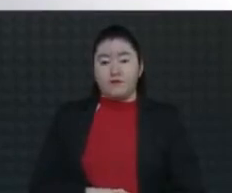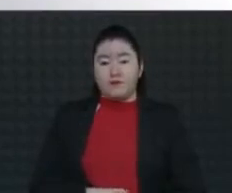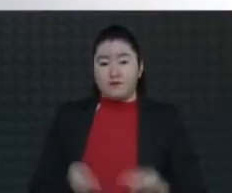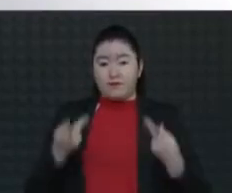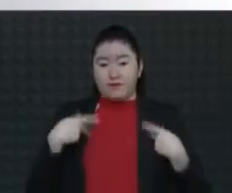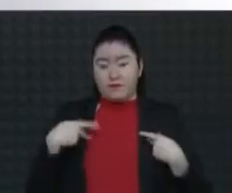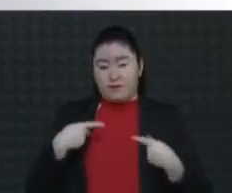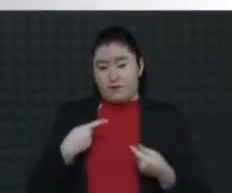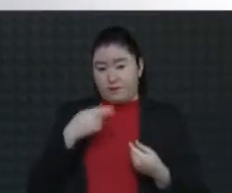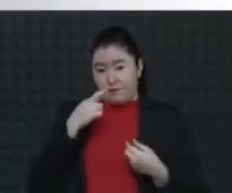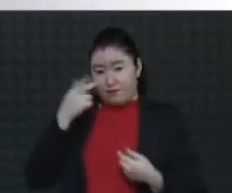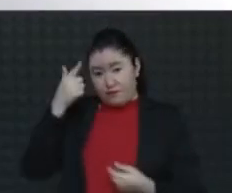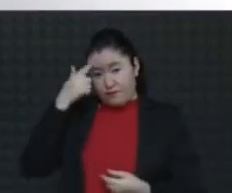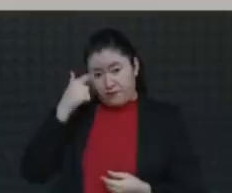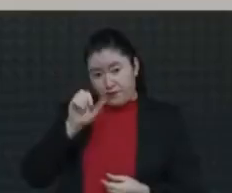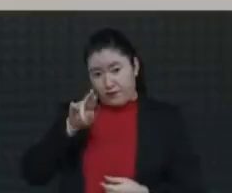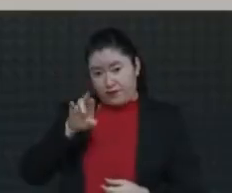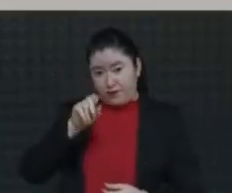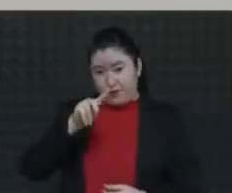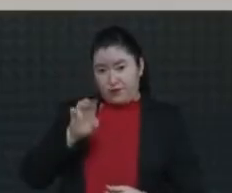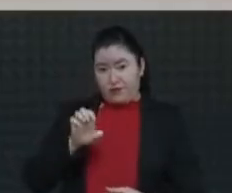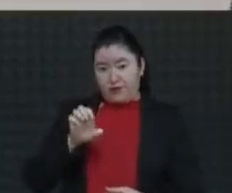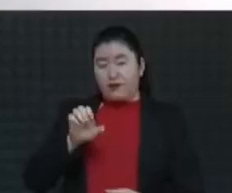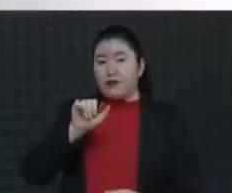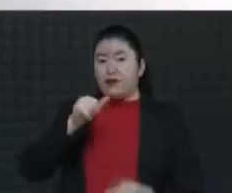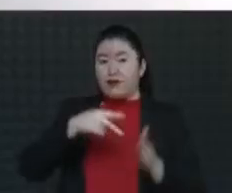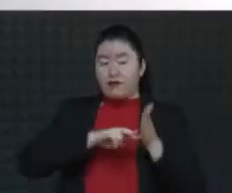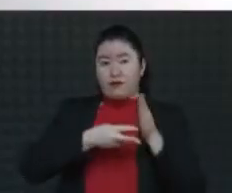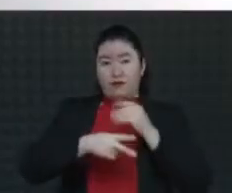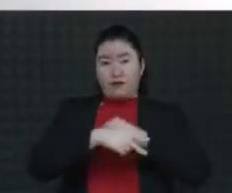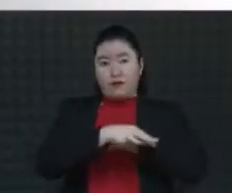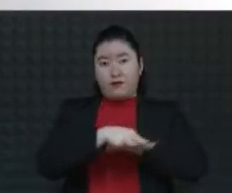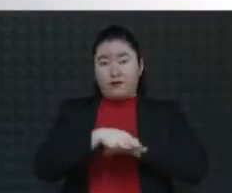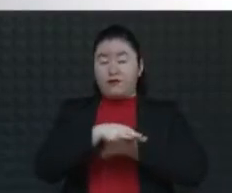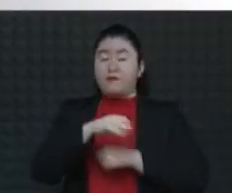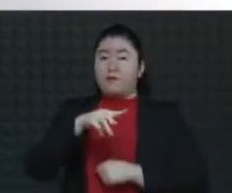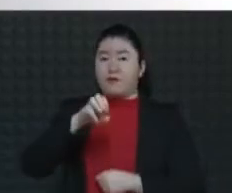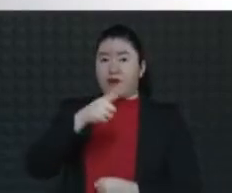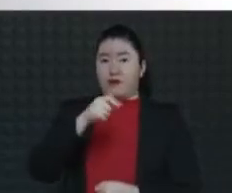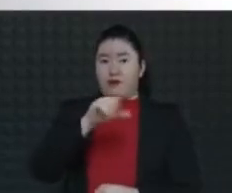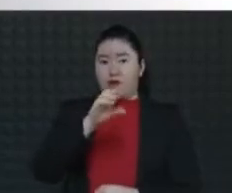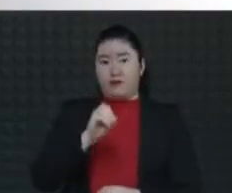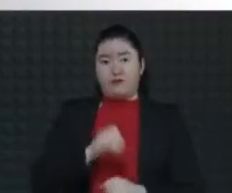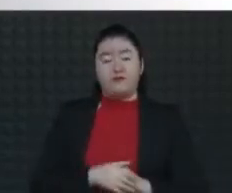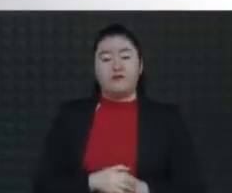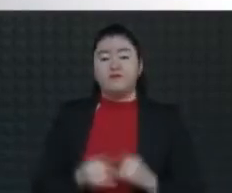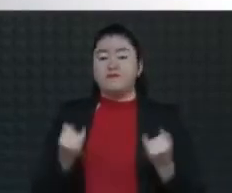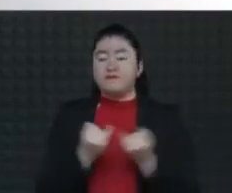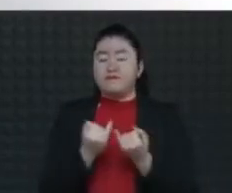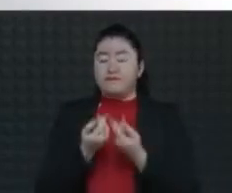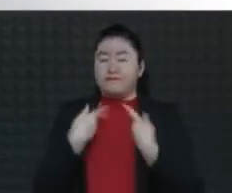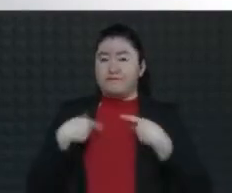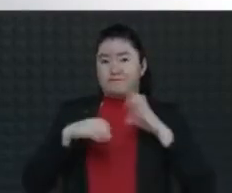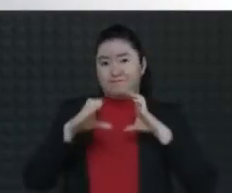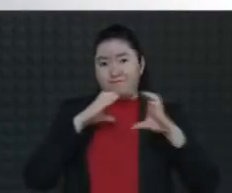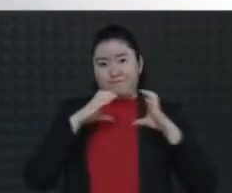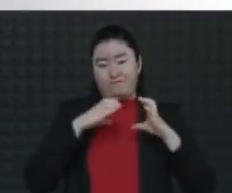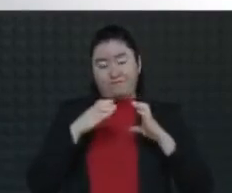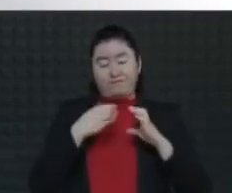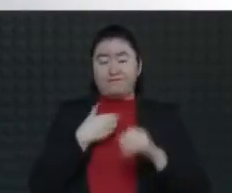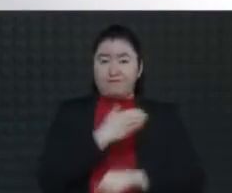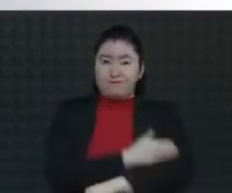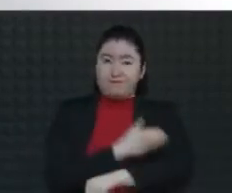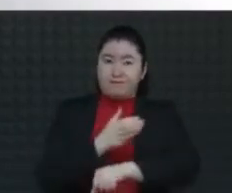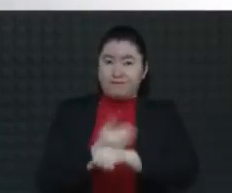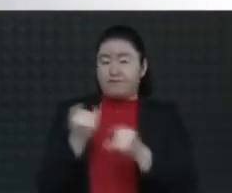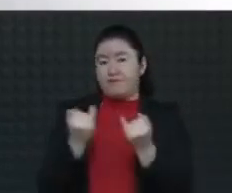DNB, ingeniera Milagro González. Saludamos con mucho gusto a los representantes de medios de comunicación y a todas las